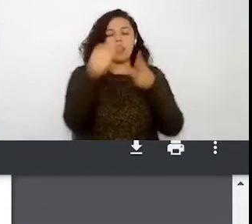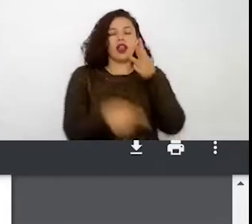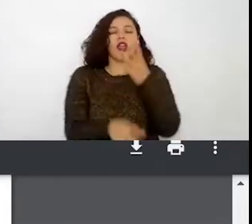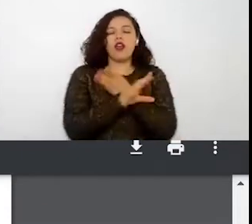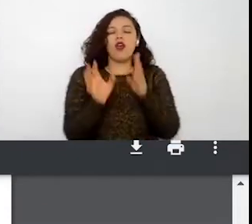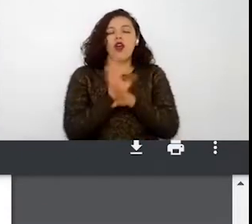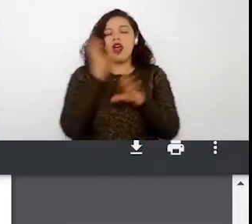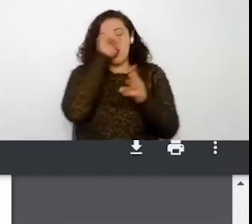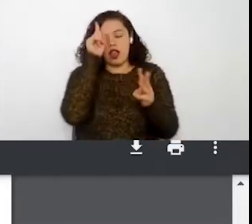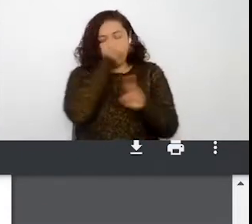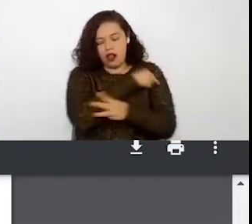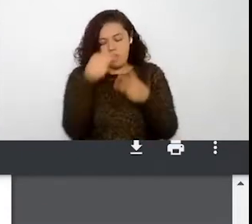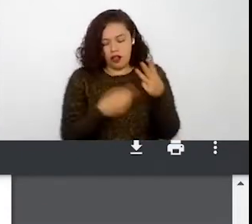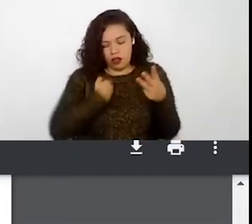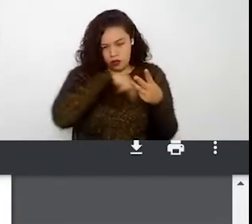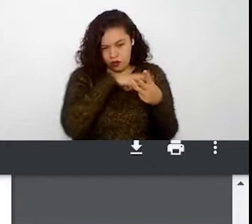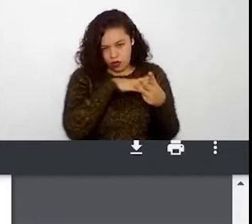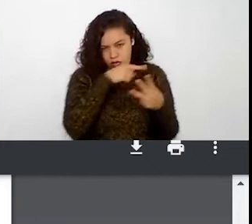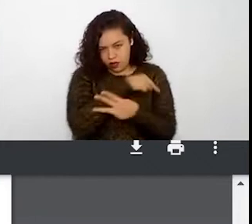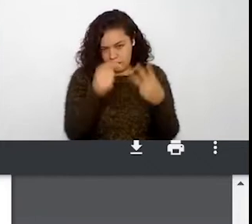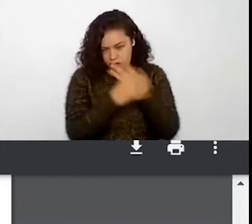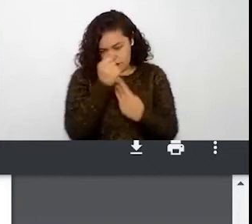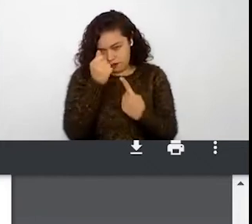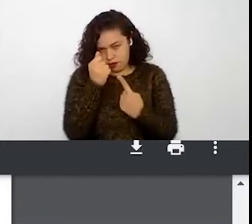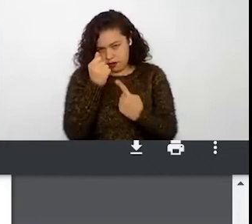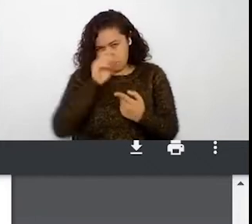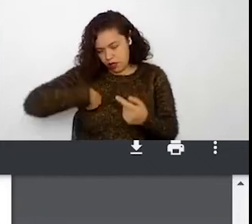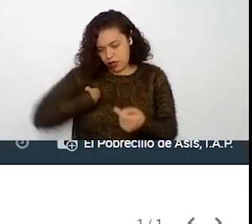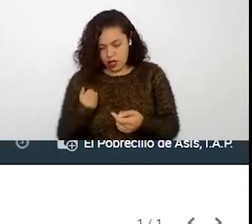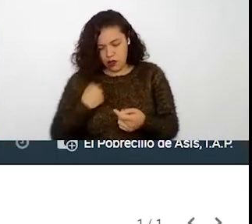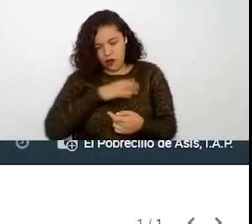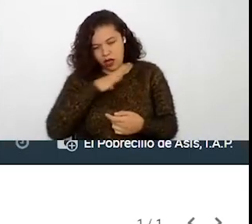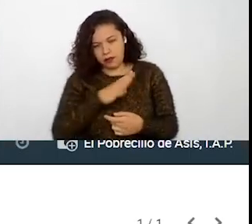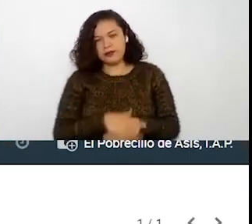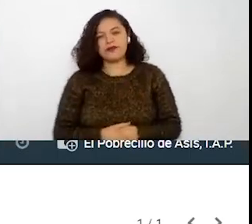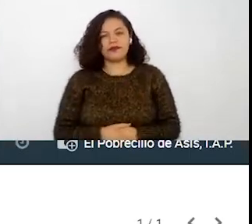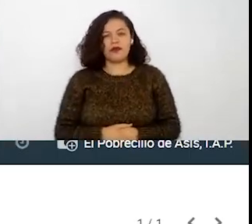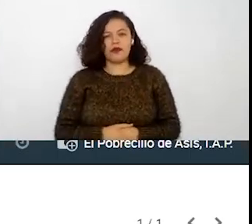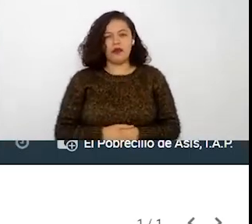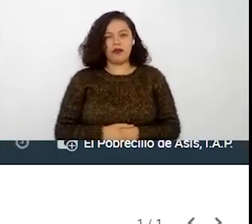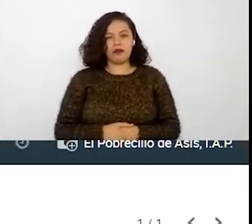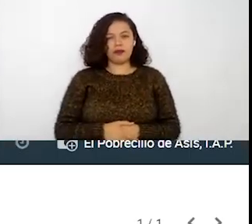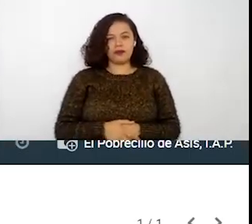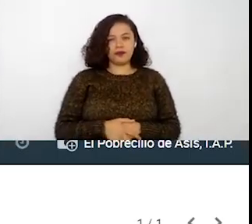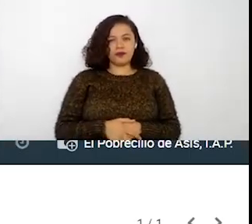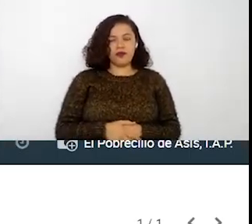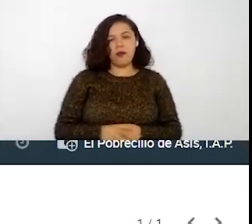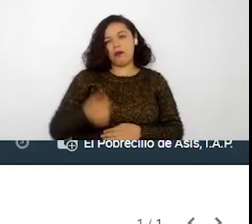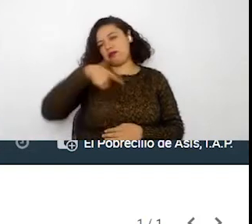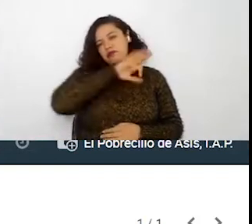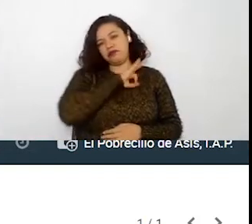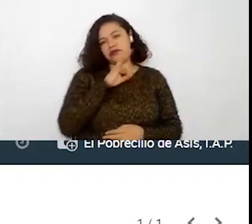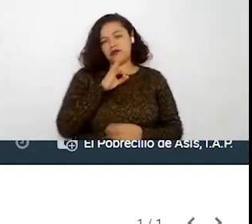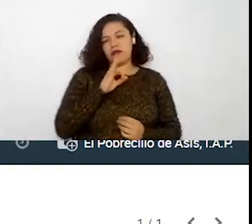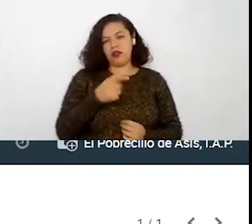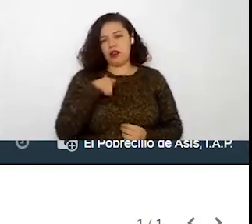orientación que nosotros tenemos digamos sino en encargados ustedes pueden poner lo que